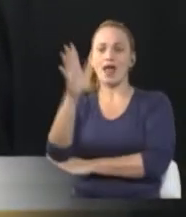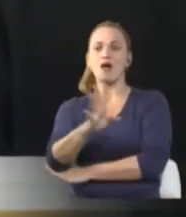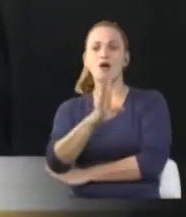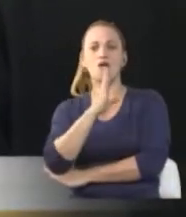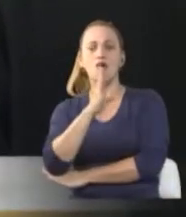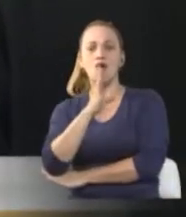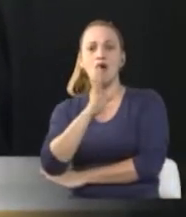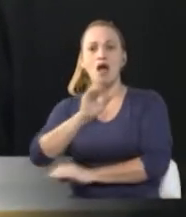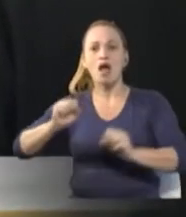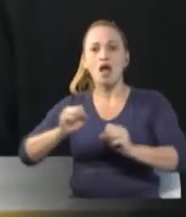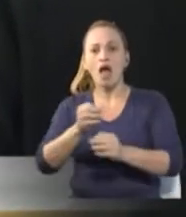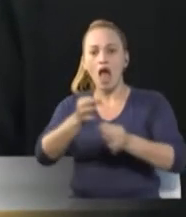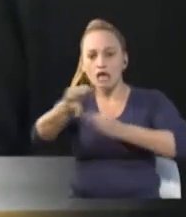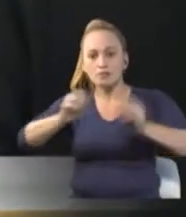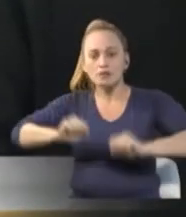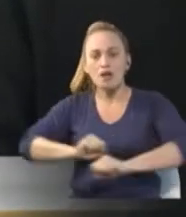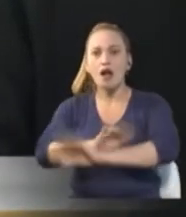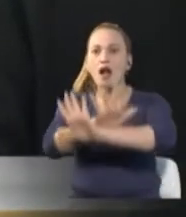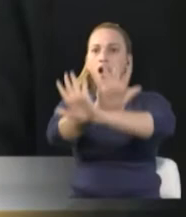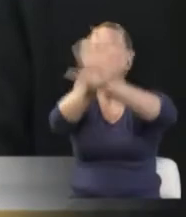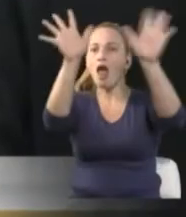clara explicación del mismo tema.